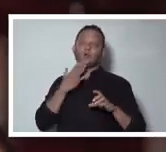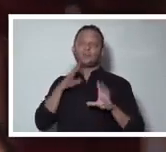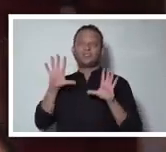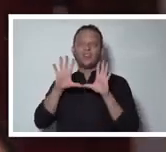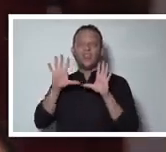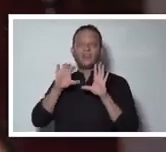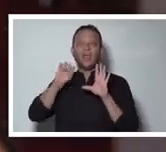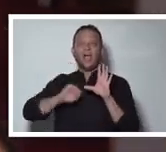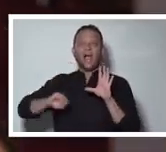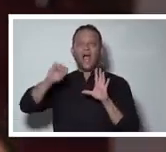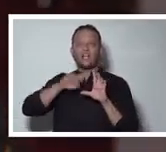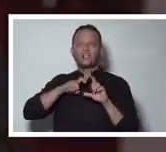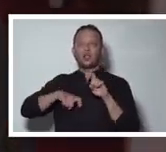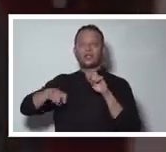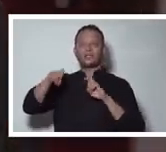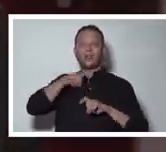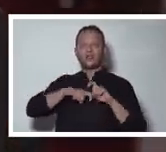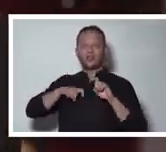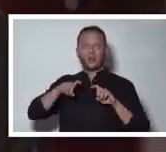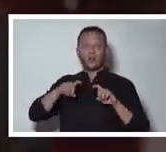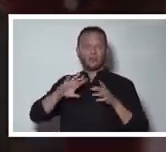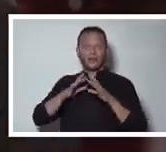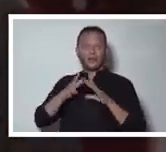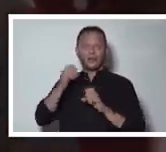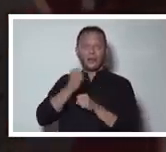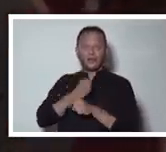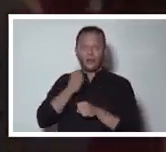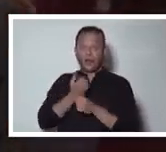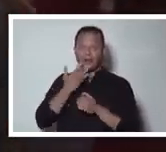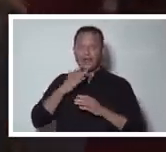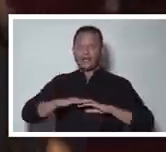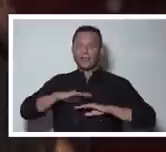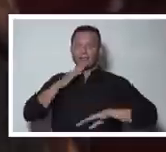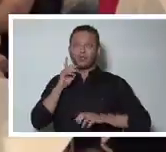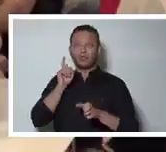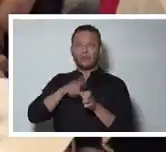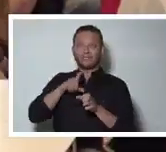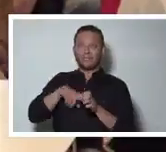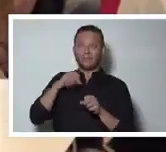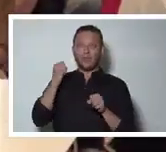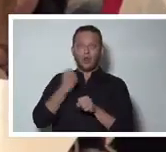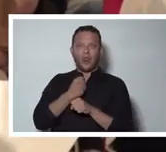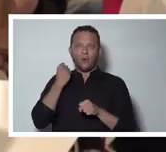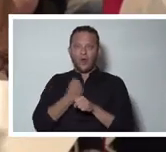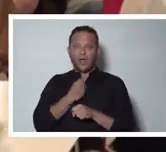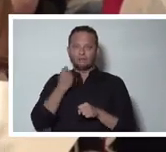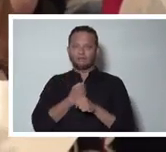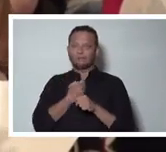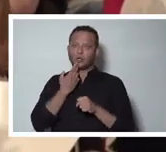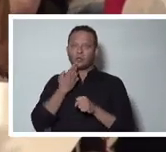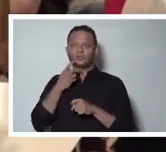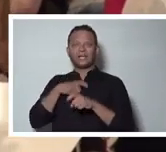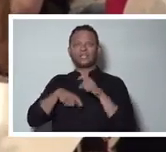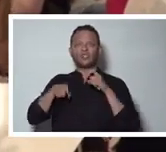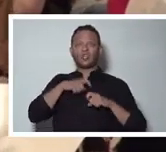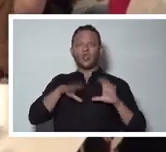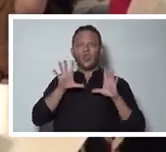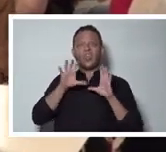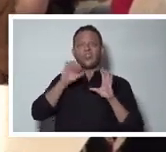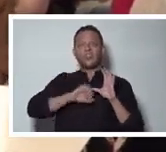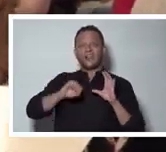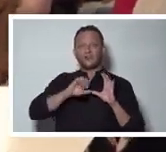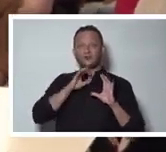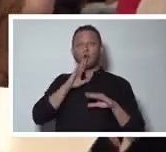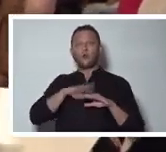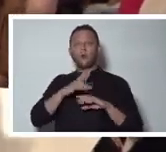años en las relaciones laborales en el crecimiento en la participación laboral solamente en este año y